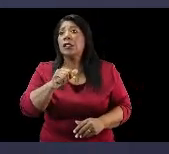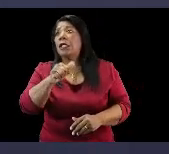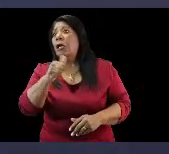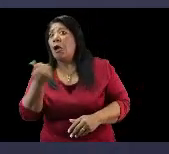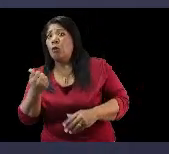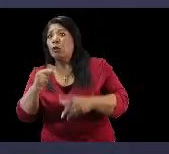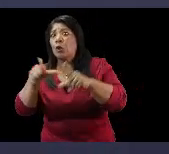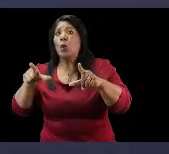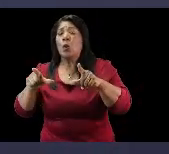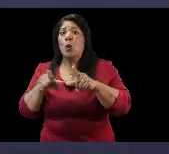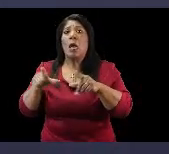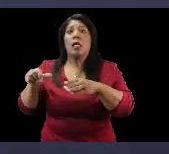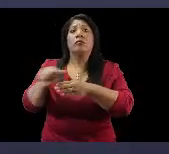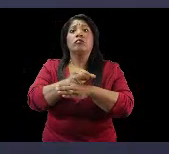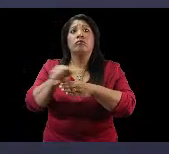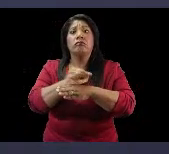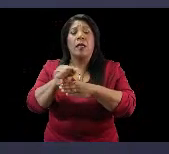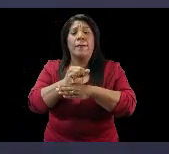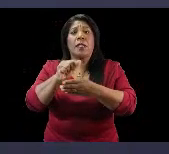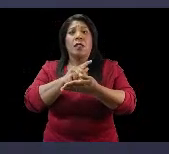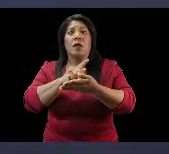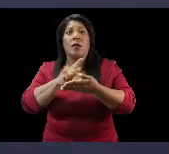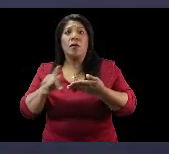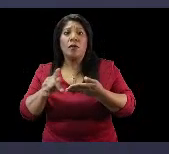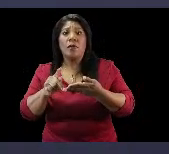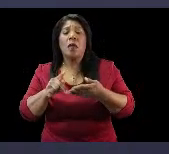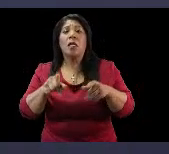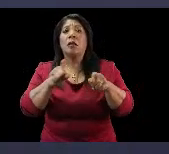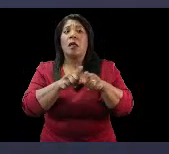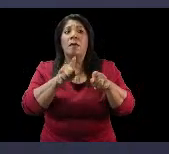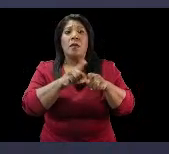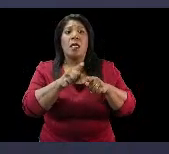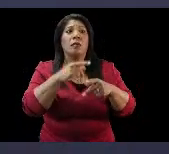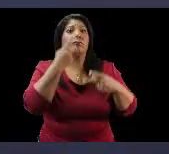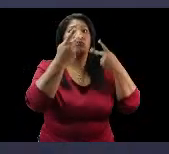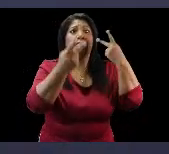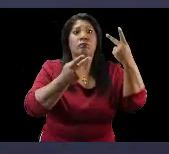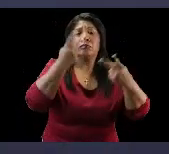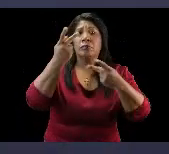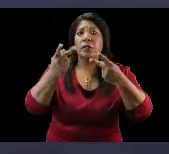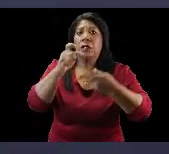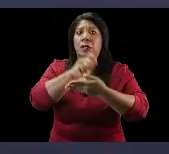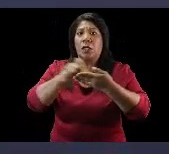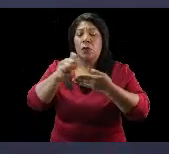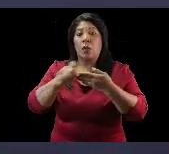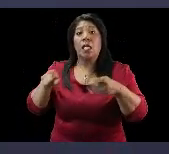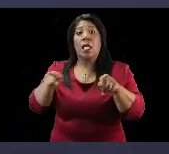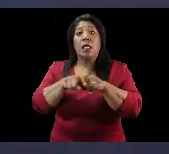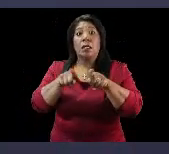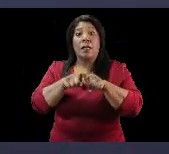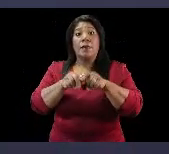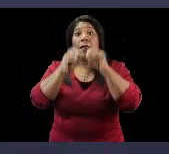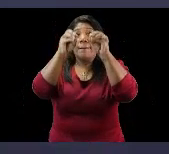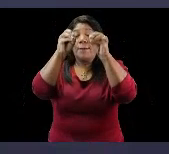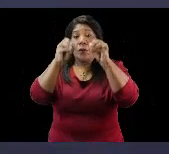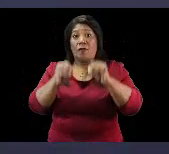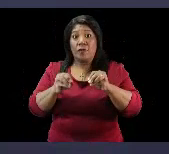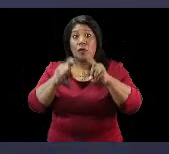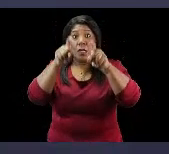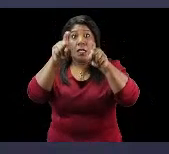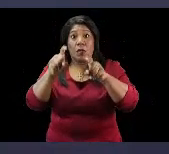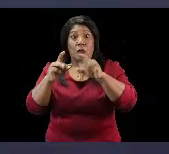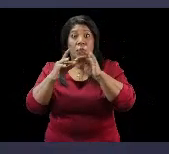vamos a una práctica profesional, sea que vamos a un colegio, porque a nivel nacional hay docentes de educación